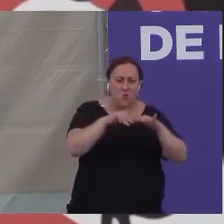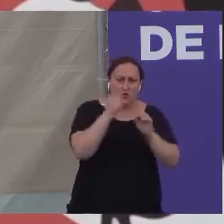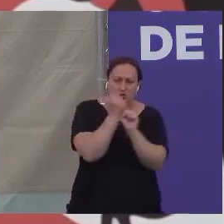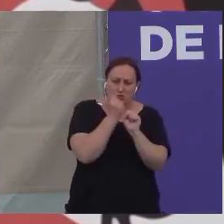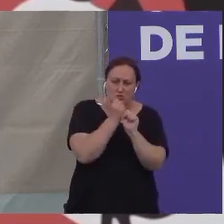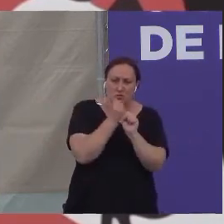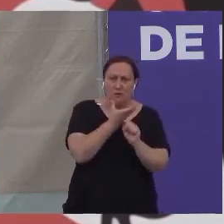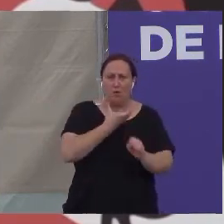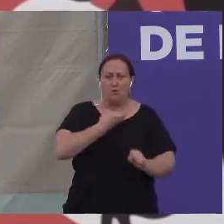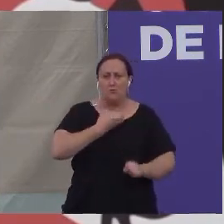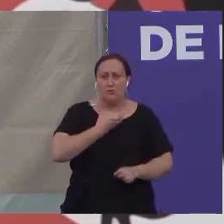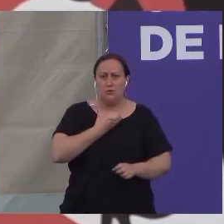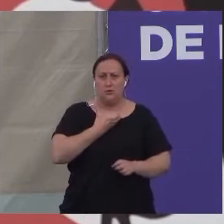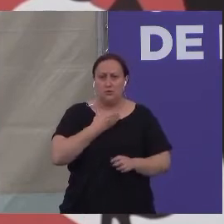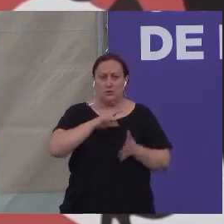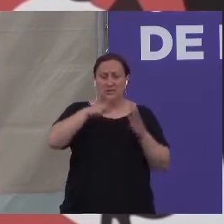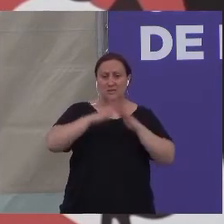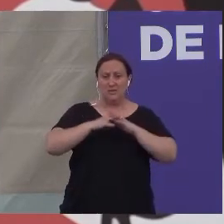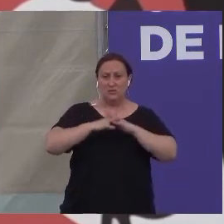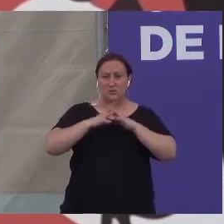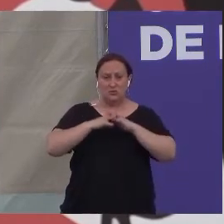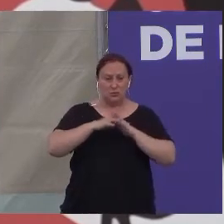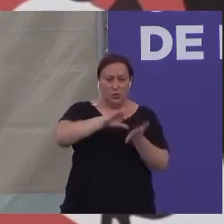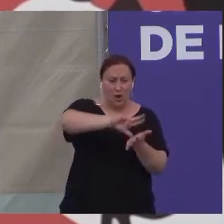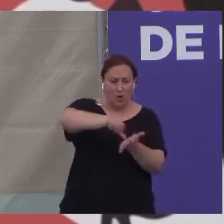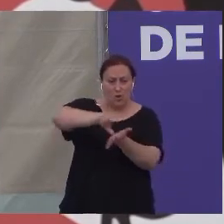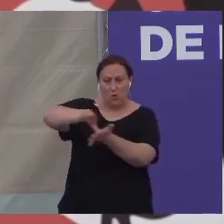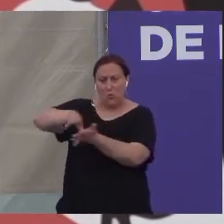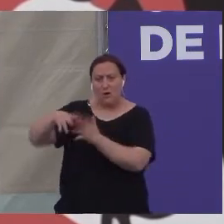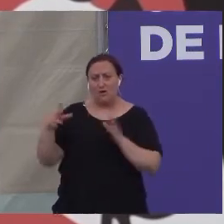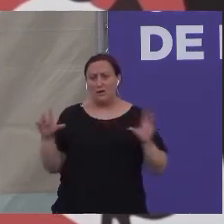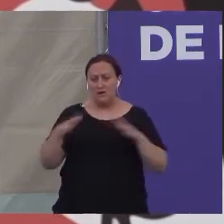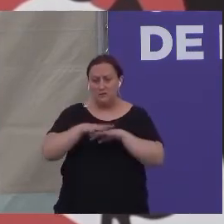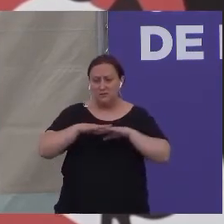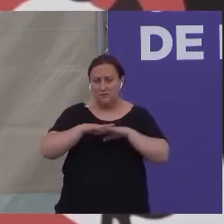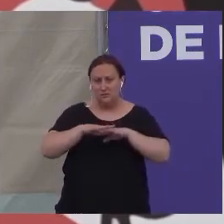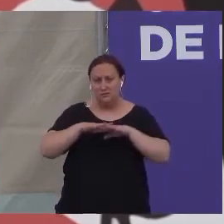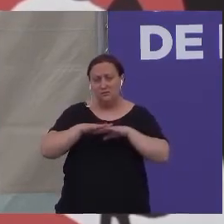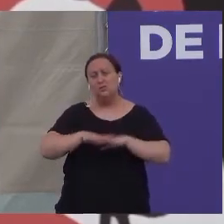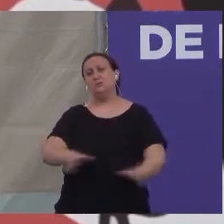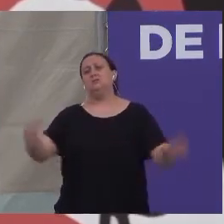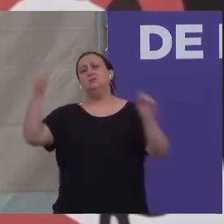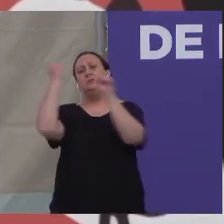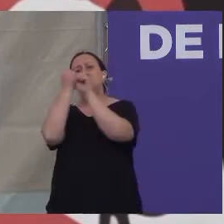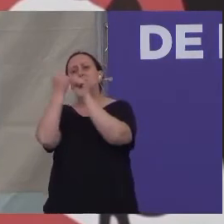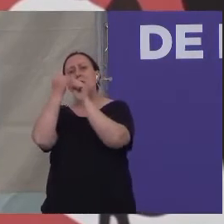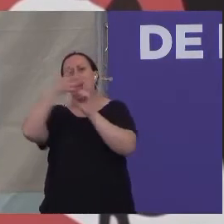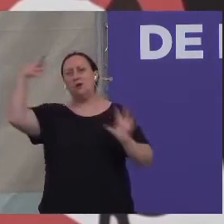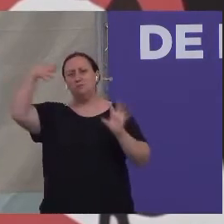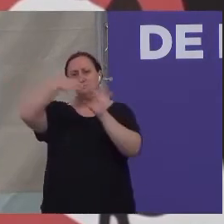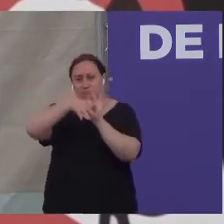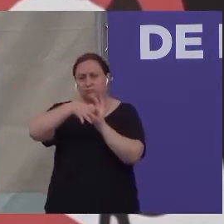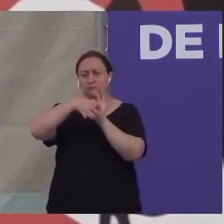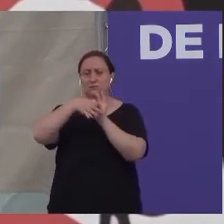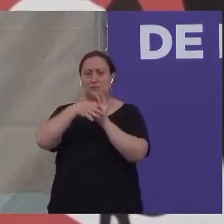a través de una estructura comarcal que trabaje directamente con el Consejo Valenciano. Conseguiremos una descentralización real